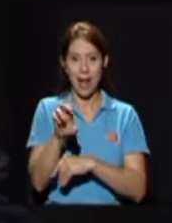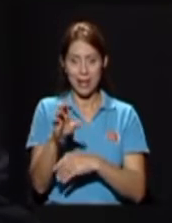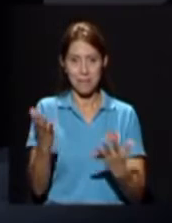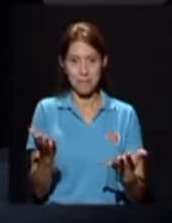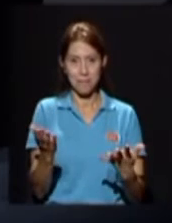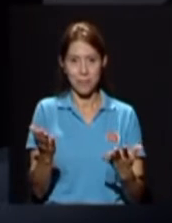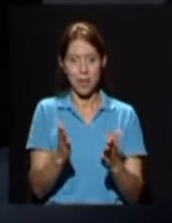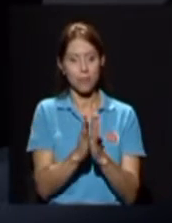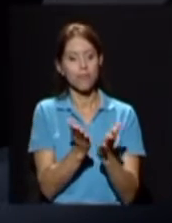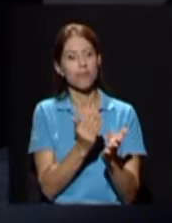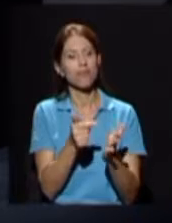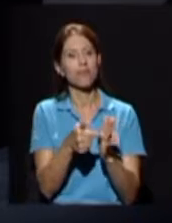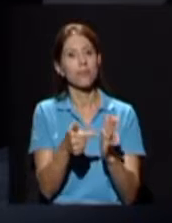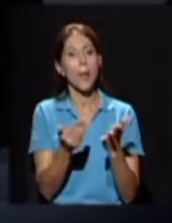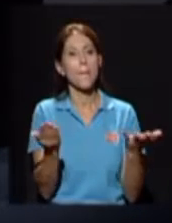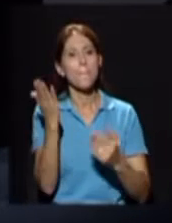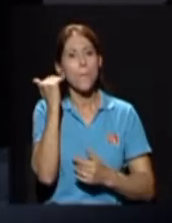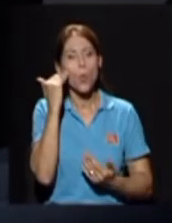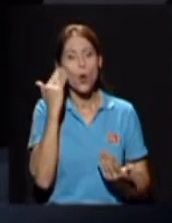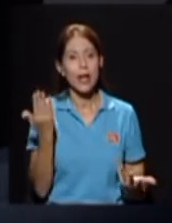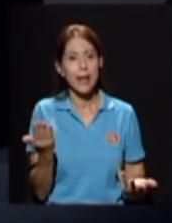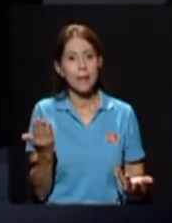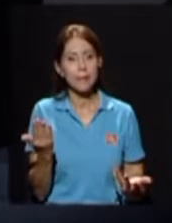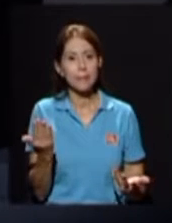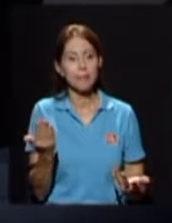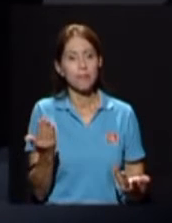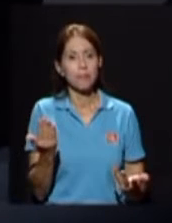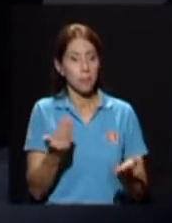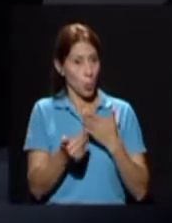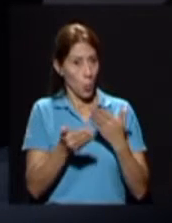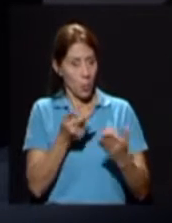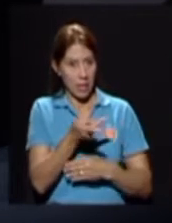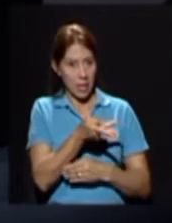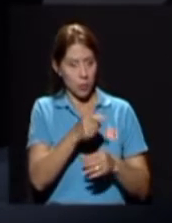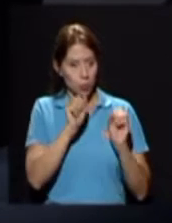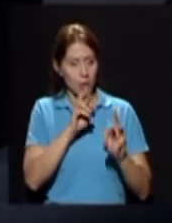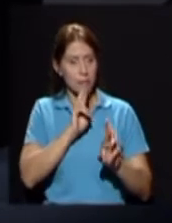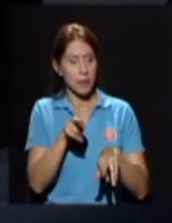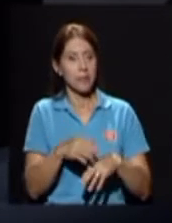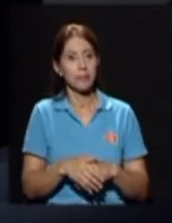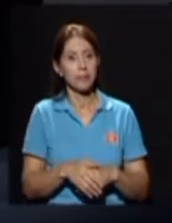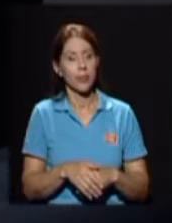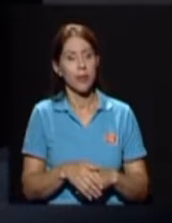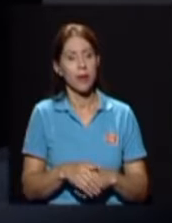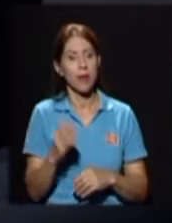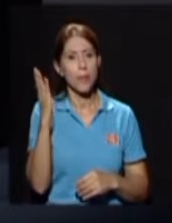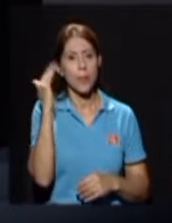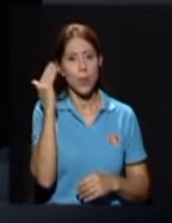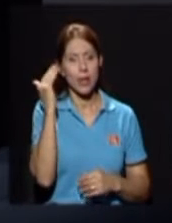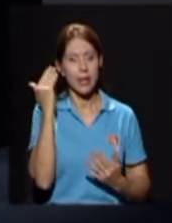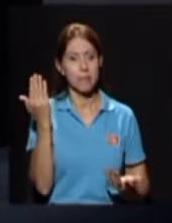¿Por qué, doña Evelyn, o profesora Villarreal, como usted prefiera,